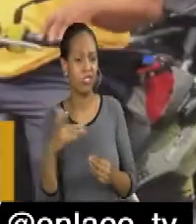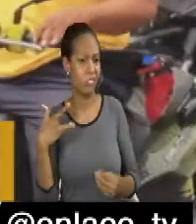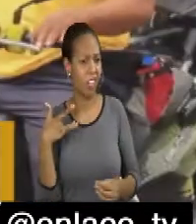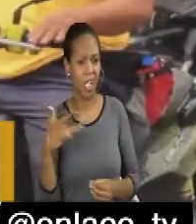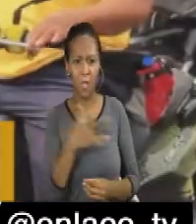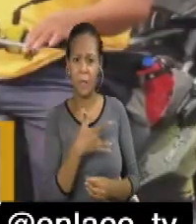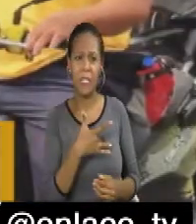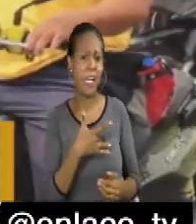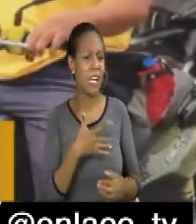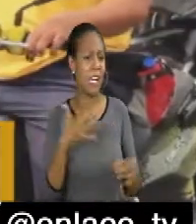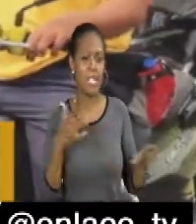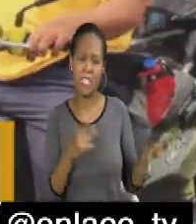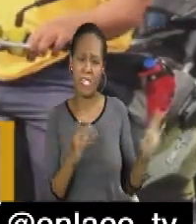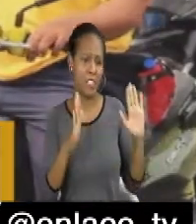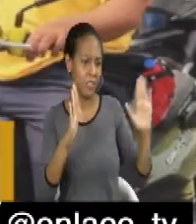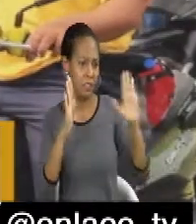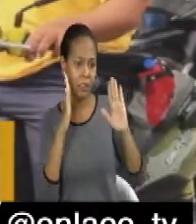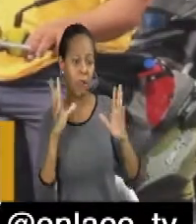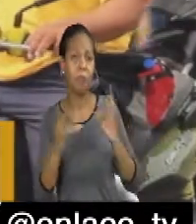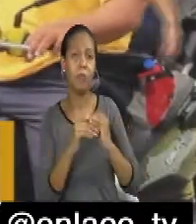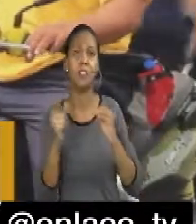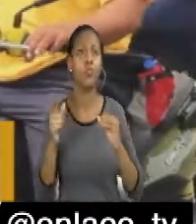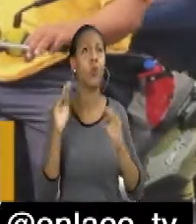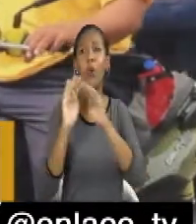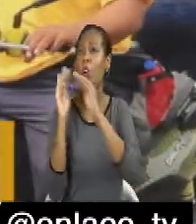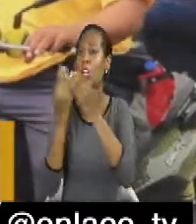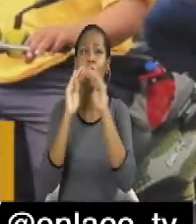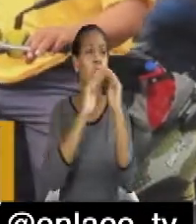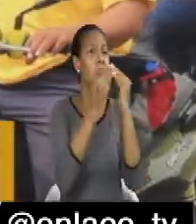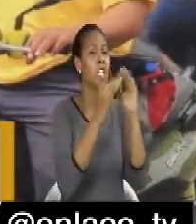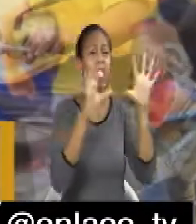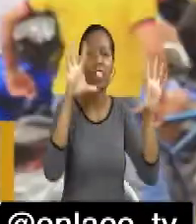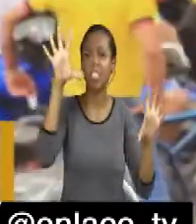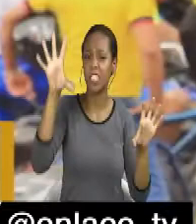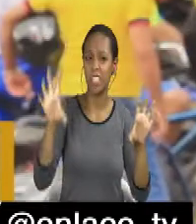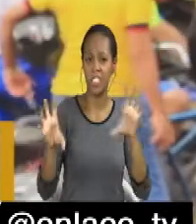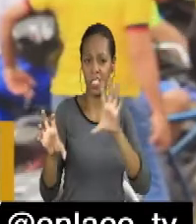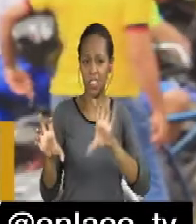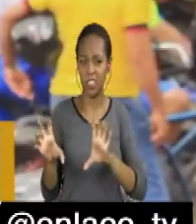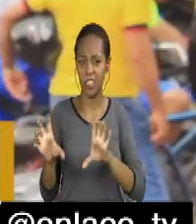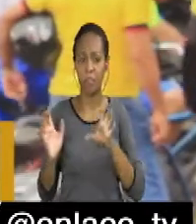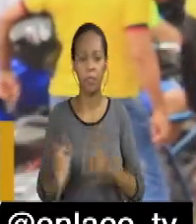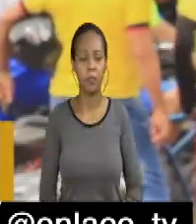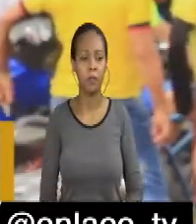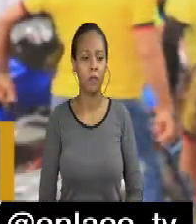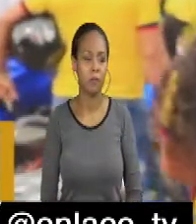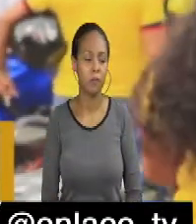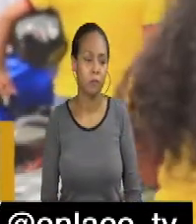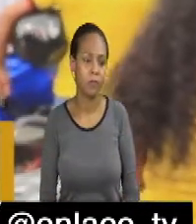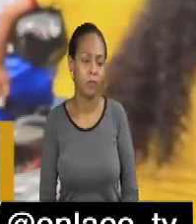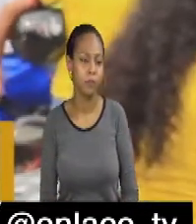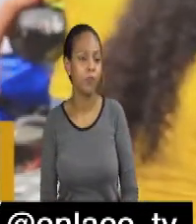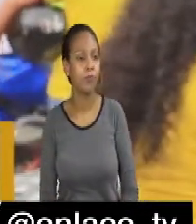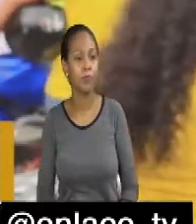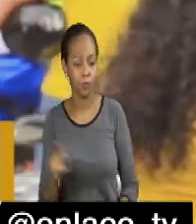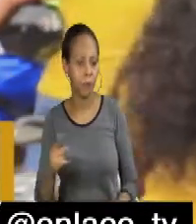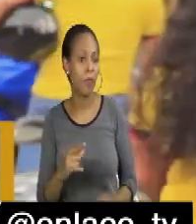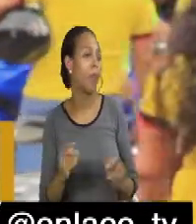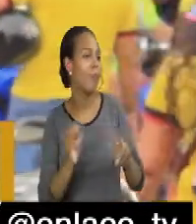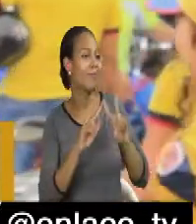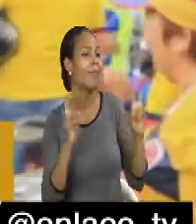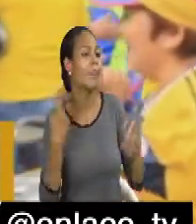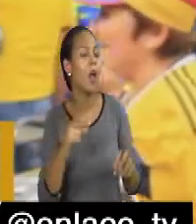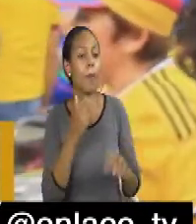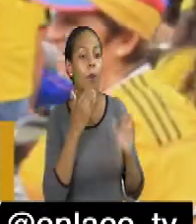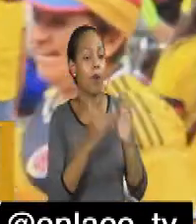de salud y el deterioro en las estructuras físicas de los planteles educativos. El tema ahí es que cuando se habla del tema salarial, cierto, el gobierno